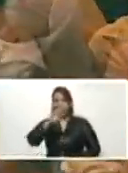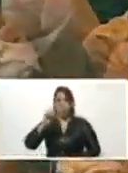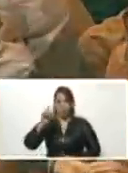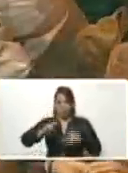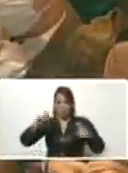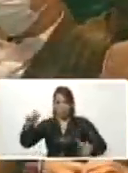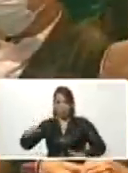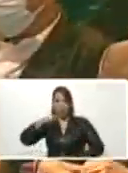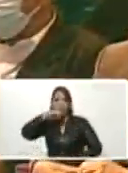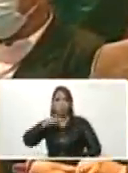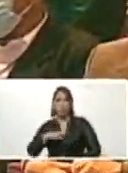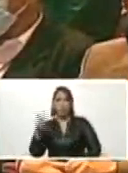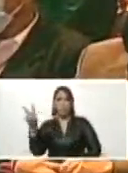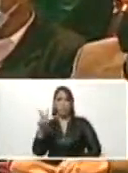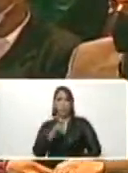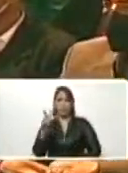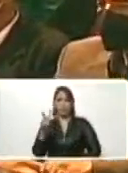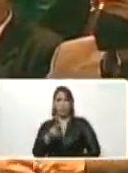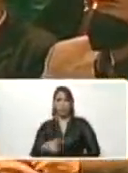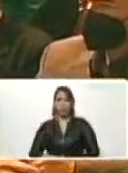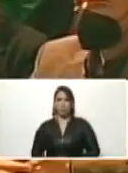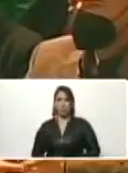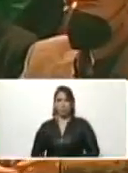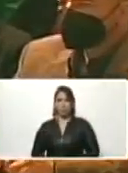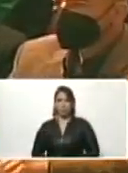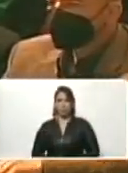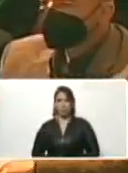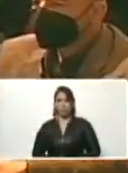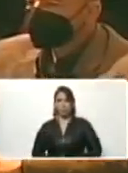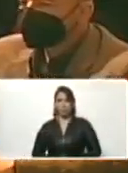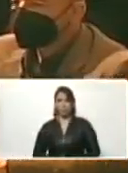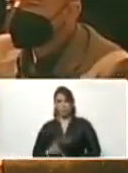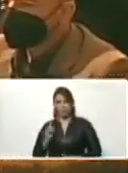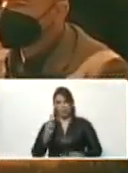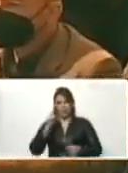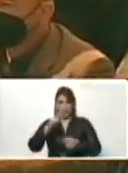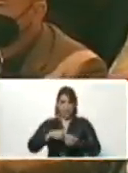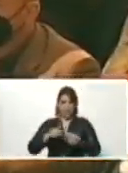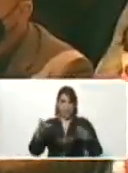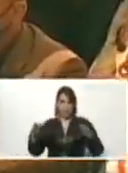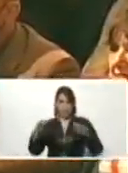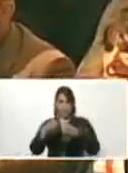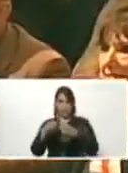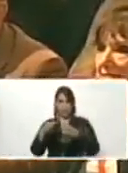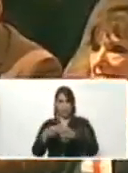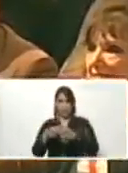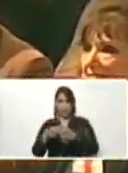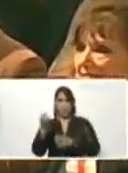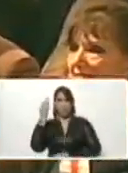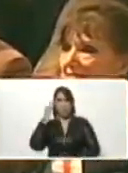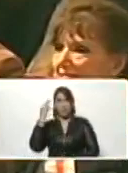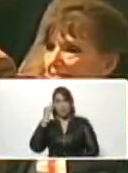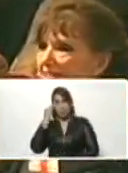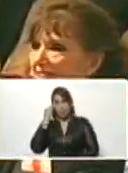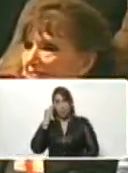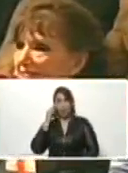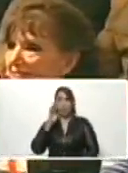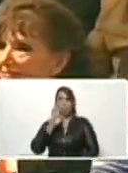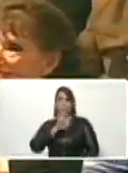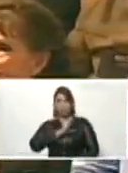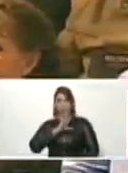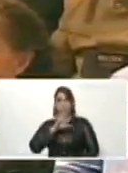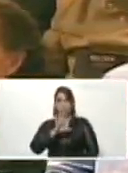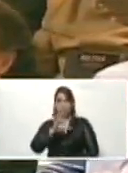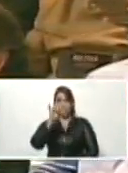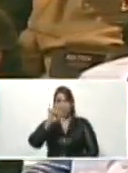historiadores e historiadoras venezolanos y venezolanas que forman parte del equipo de la Red de Historia, Memoria y Patrimonio y también de nuestras instituciones,